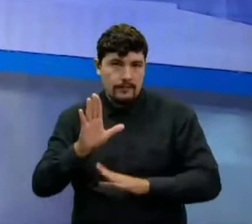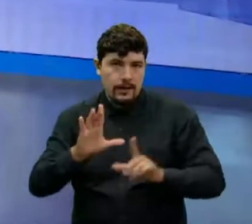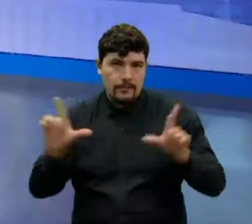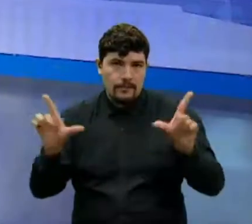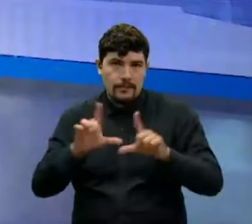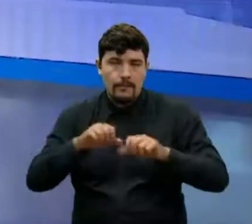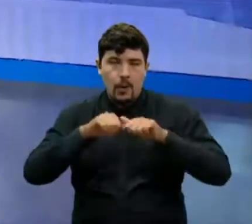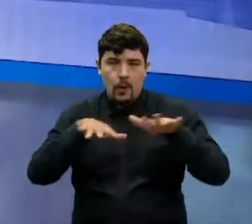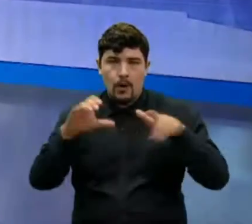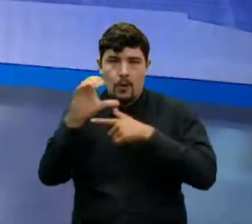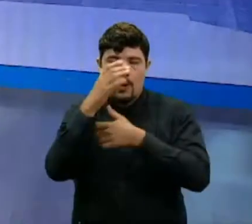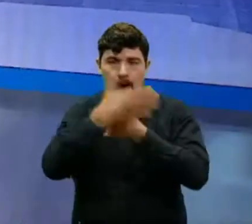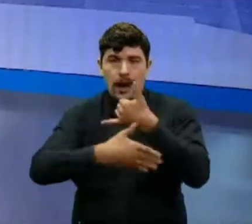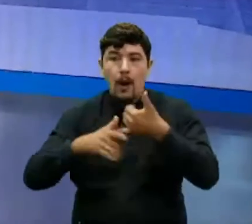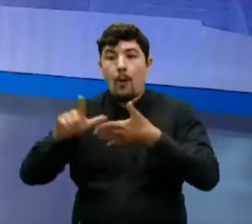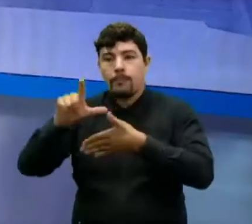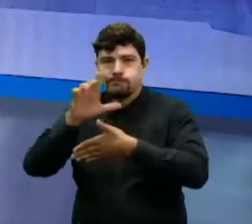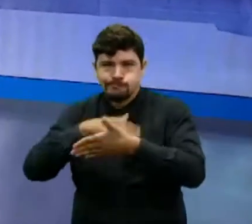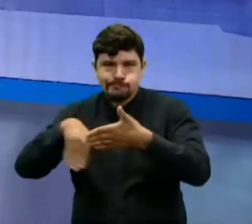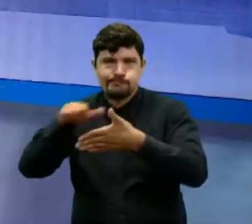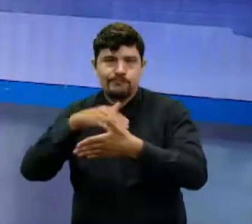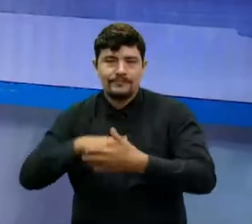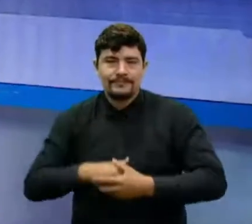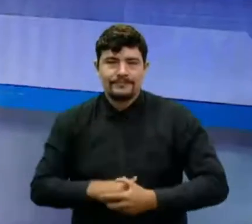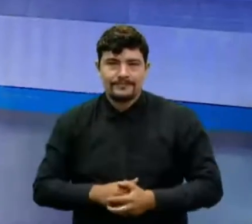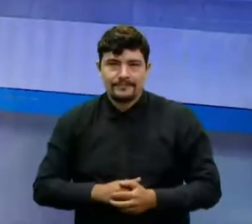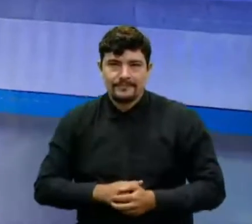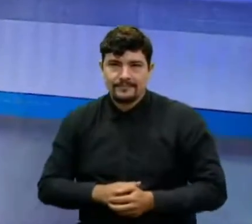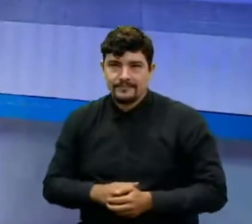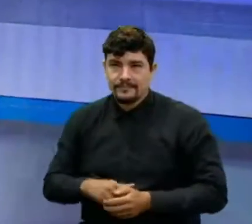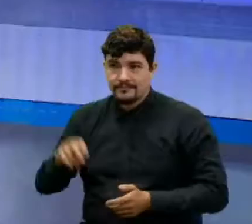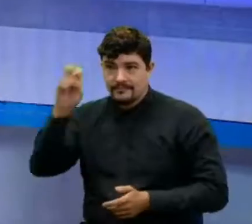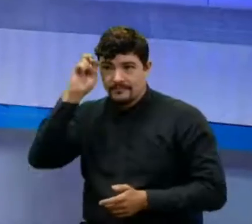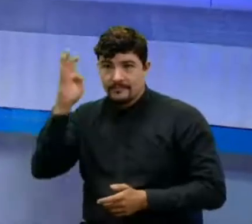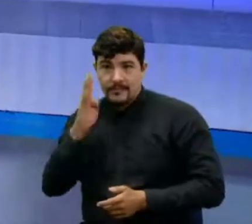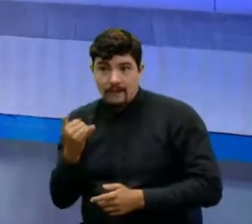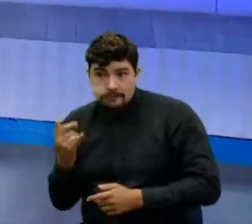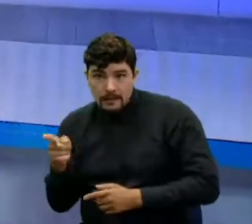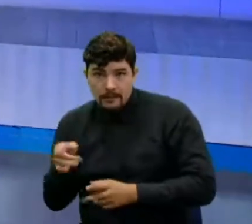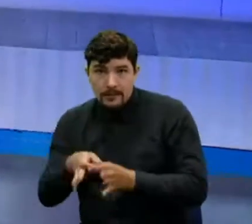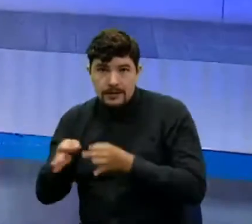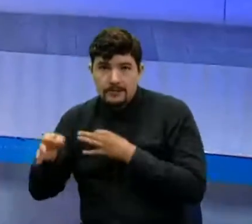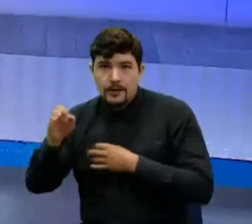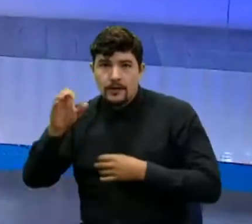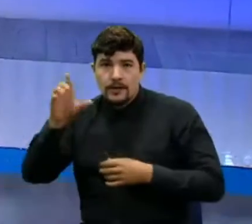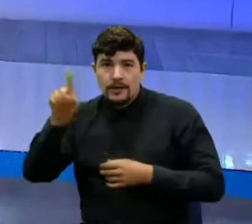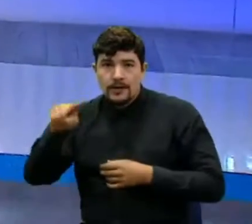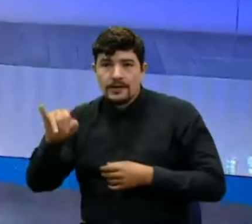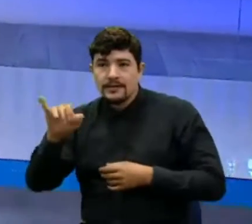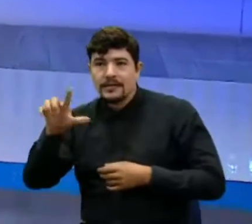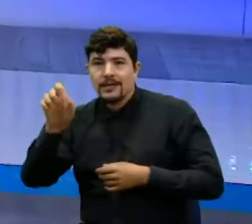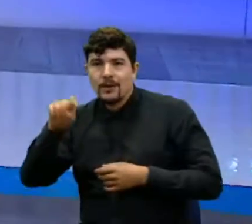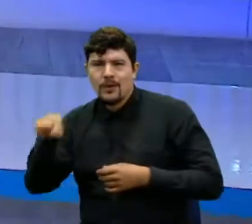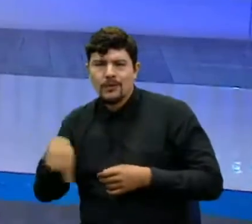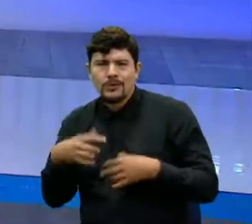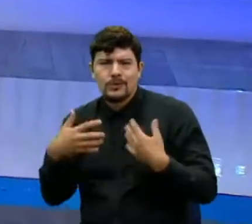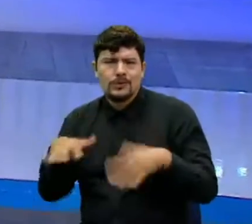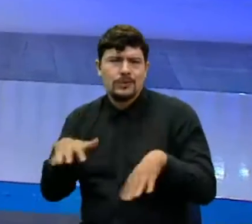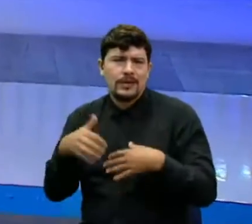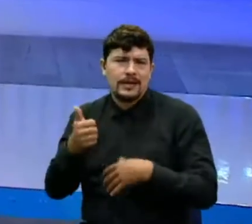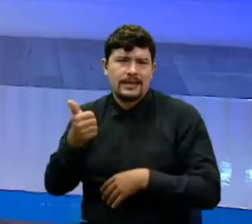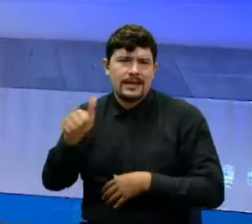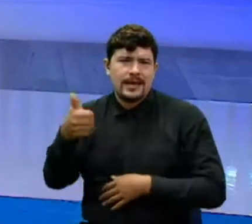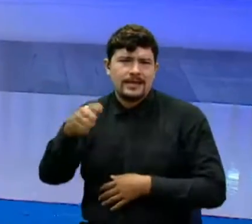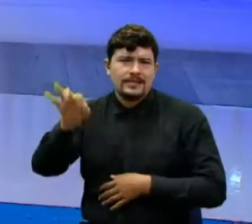Bueno, y ahora nos vamos con información en Norte de Santander, porque en Silos se preparan para el 18º Festival